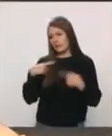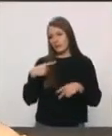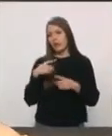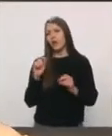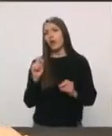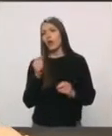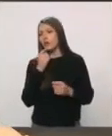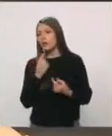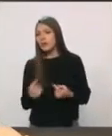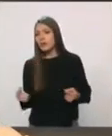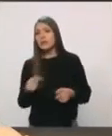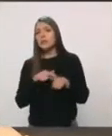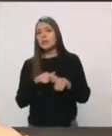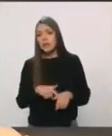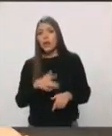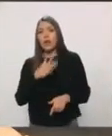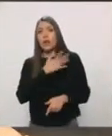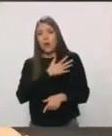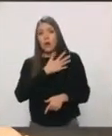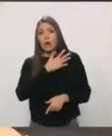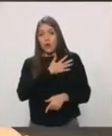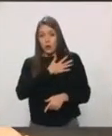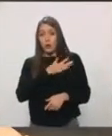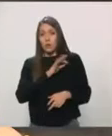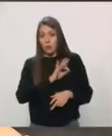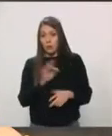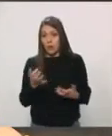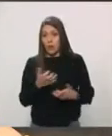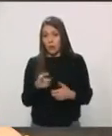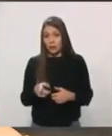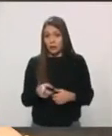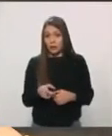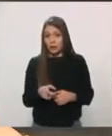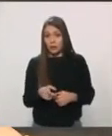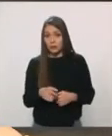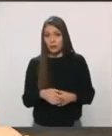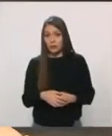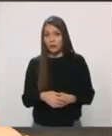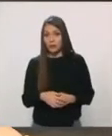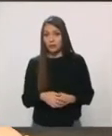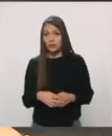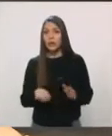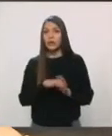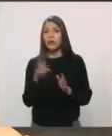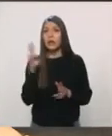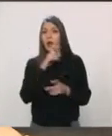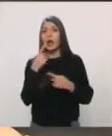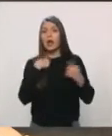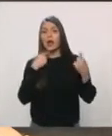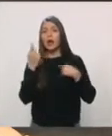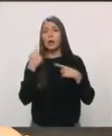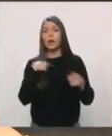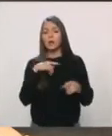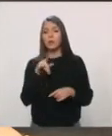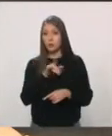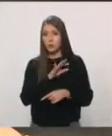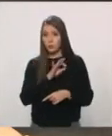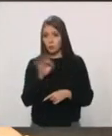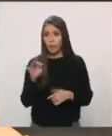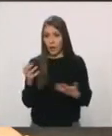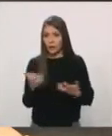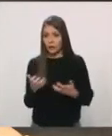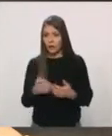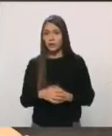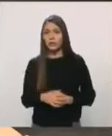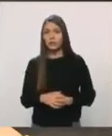este objeto, sigue tosiendo, ¿podemos hacer esta maniobra? Es decir, sigue entrando, saliendo aire por la tos. ¿Es adecuado